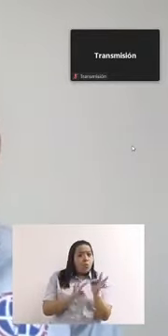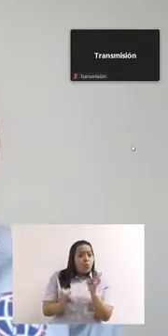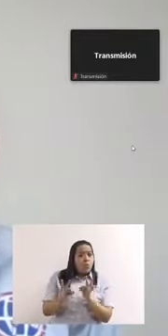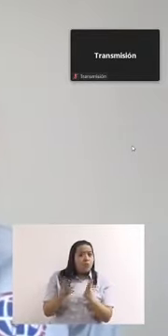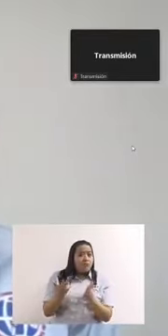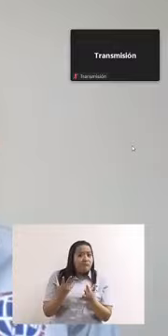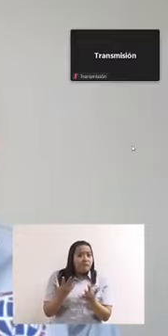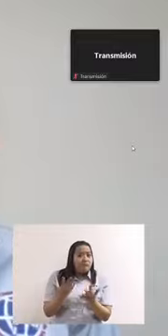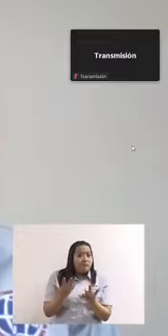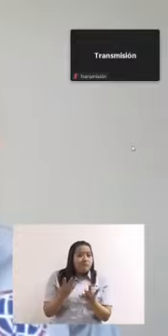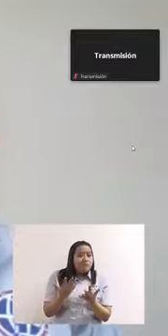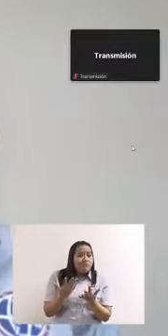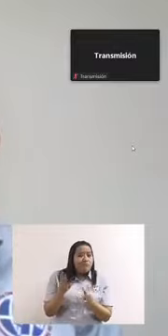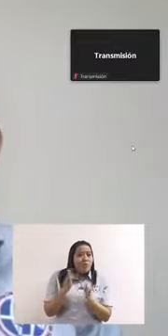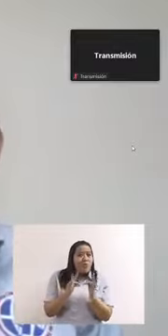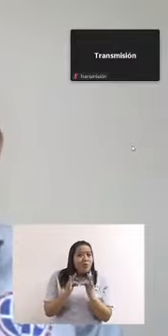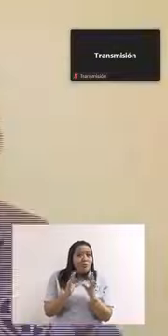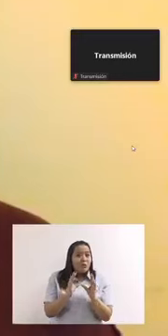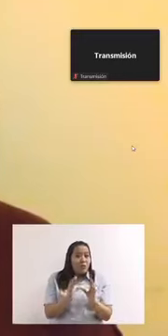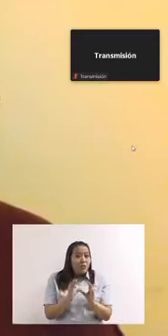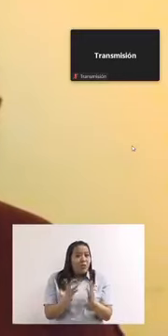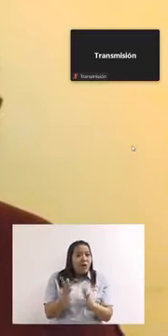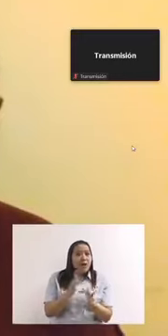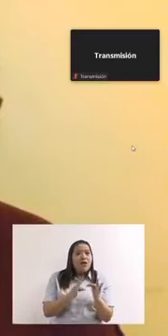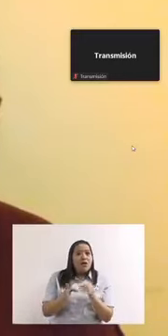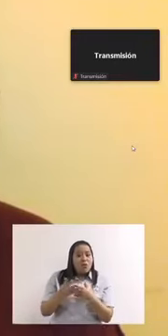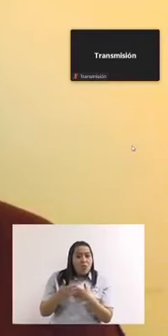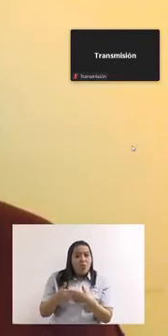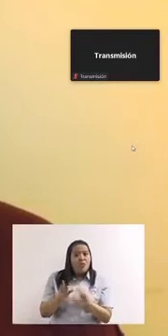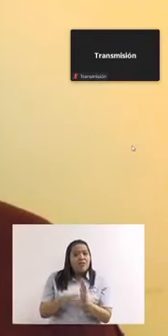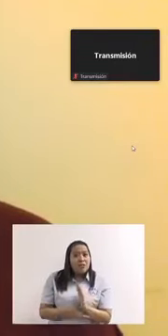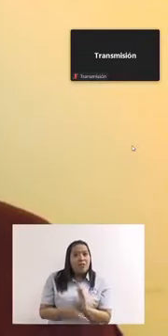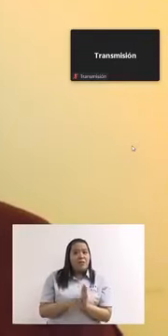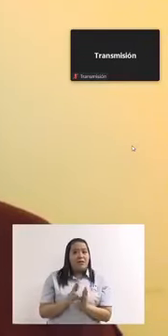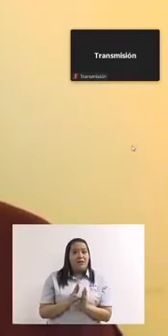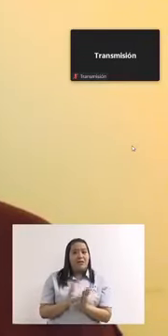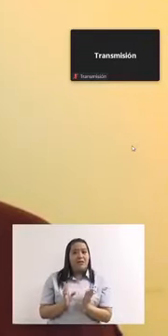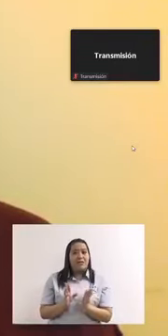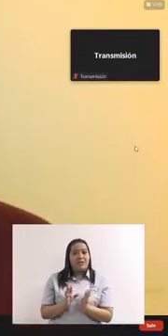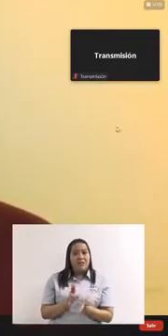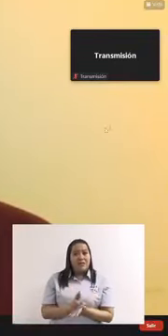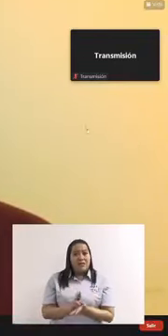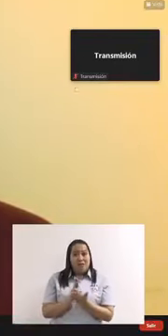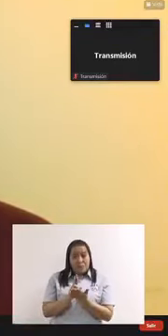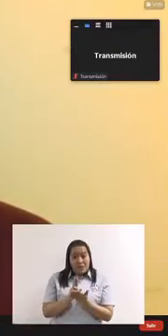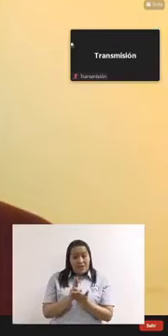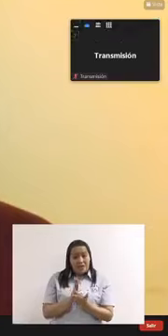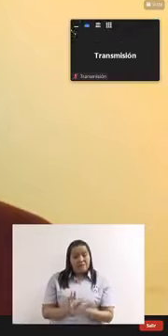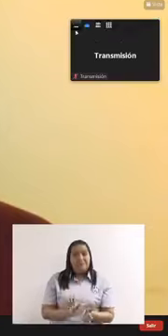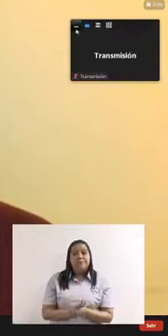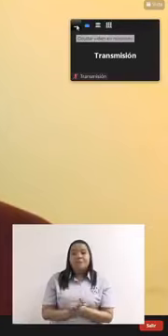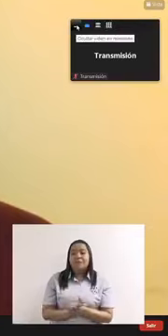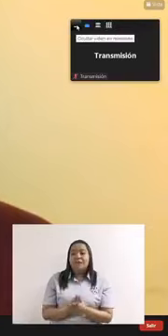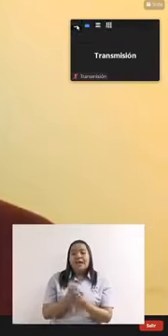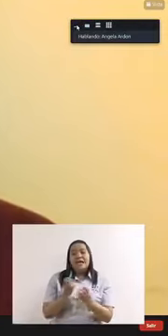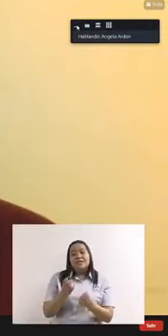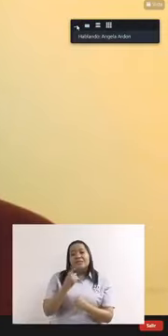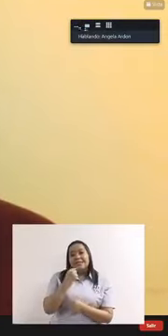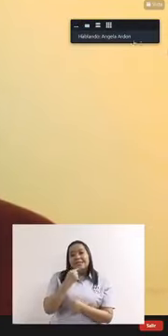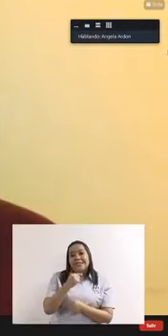recuperarse, o si es permanente. Ok, por ejemplo, en Teletón, donde yo trabajé, están atendiendo a